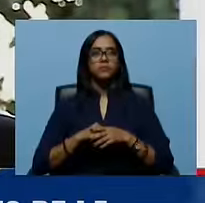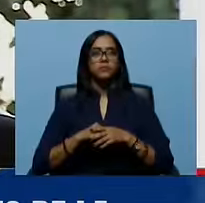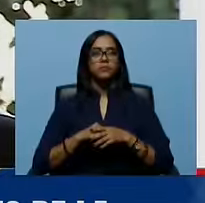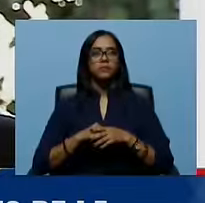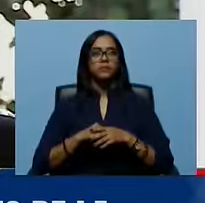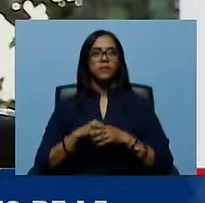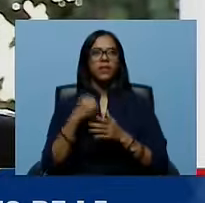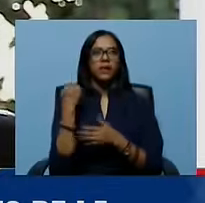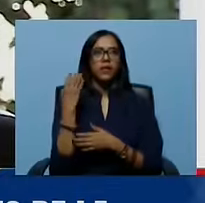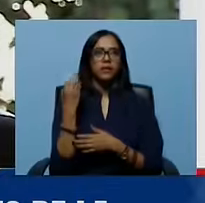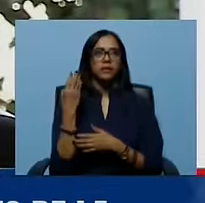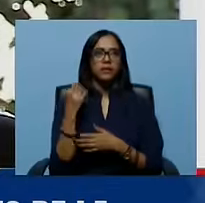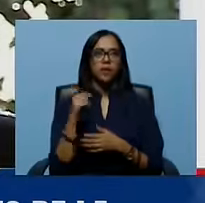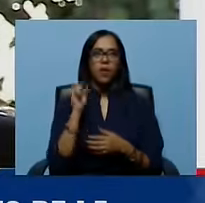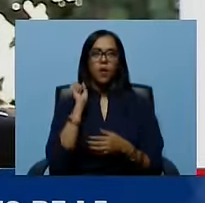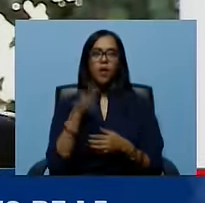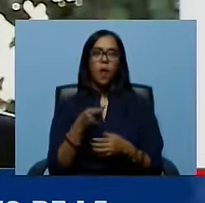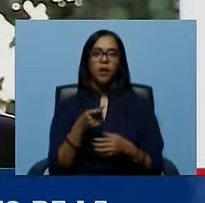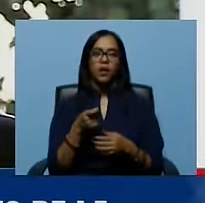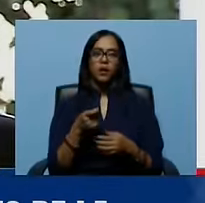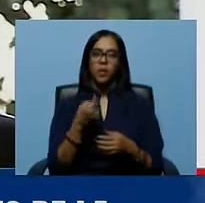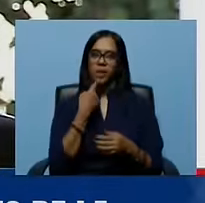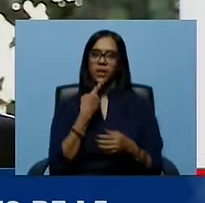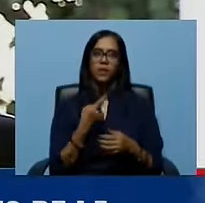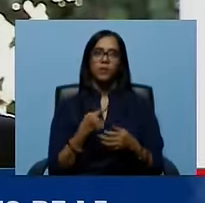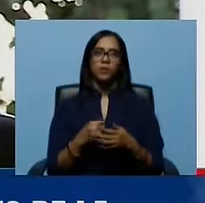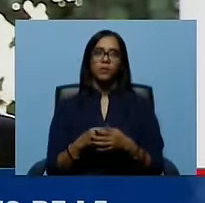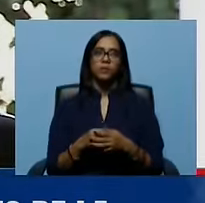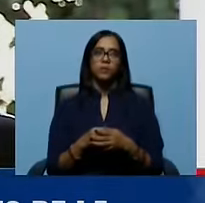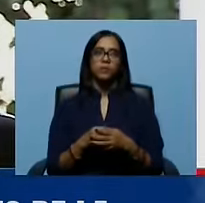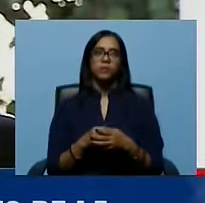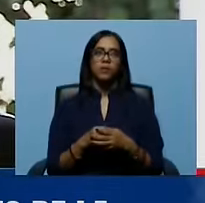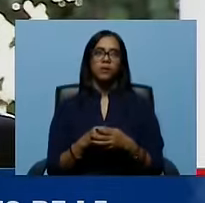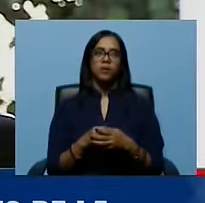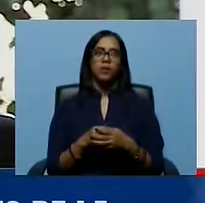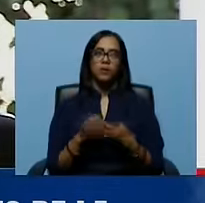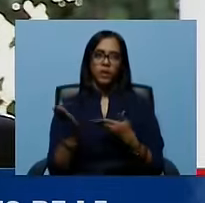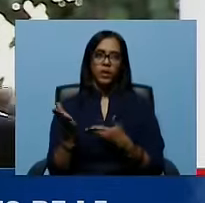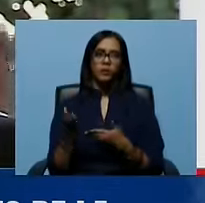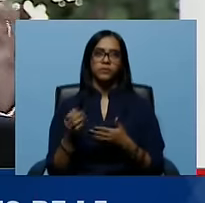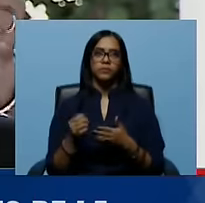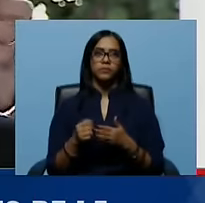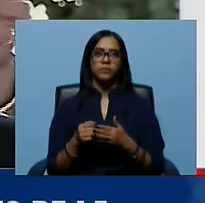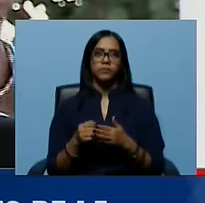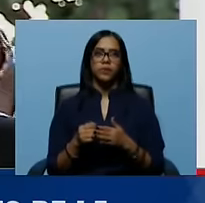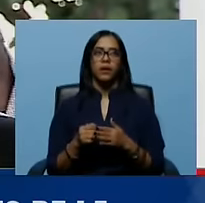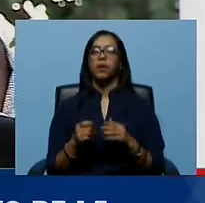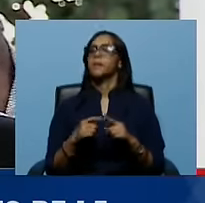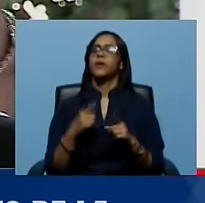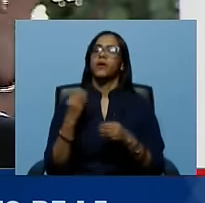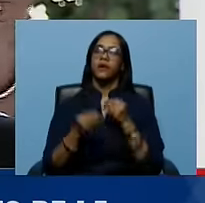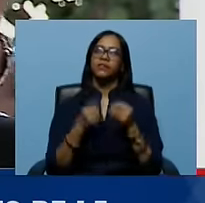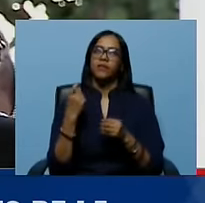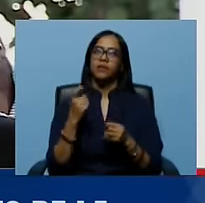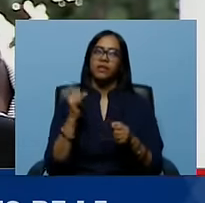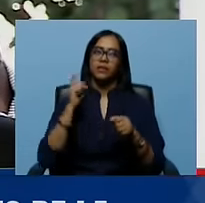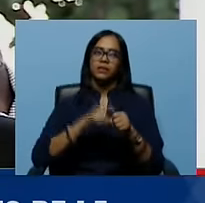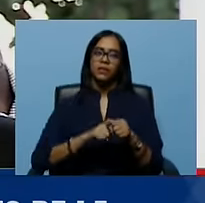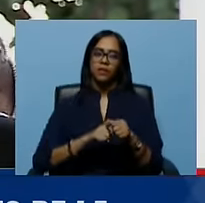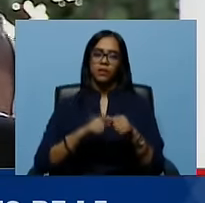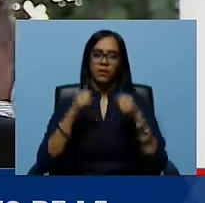en una asamblea en Guárico, en Calabozo, me dijo. Por eso. Pero hace falta que se articule bien